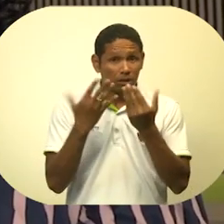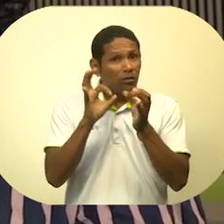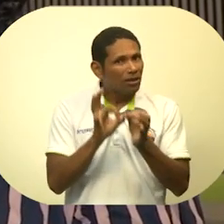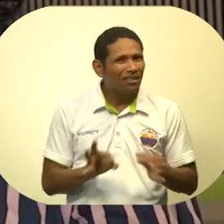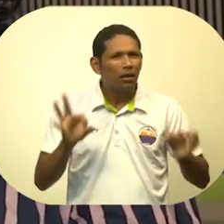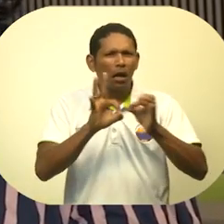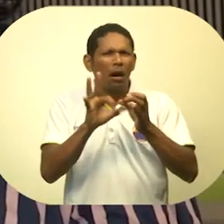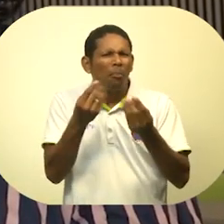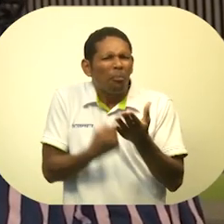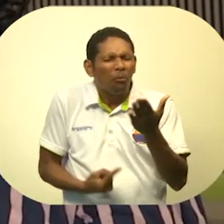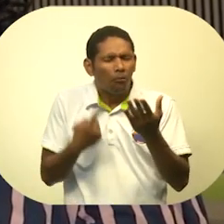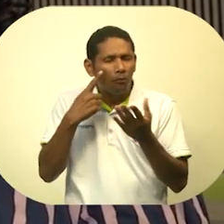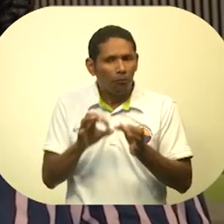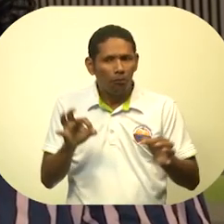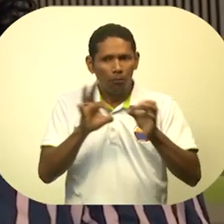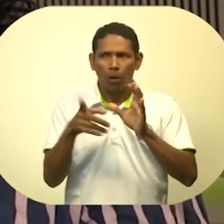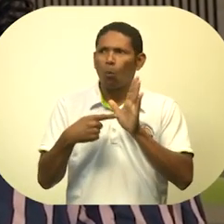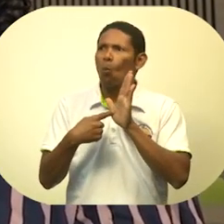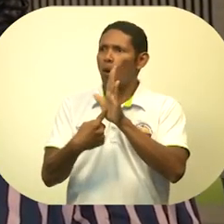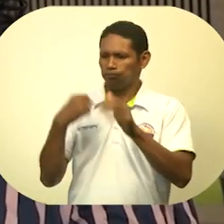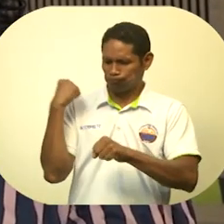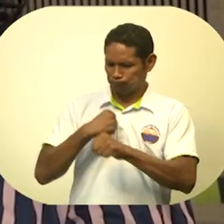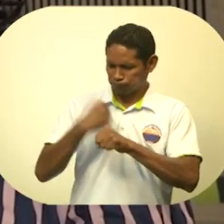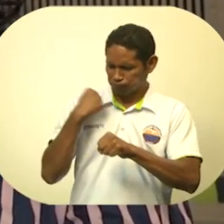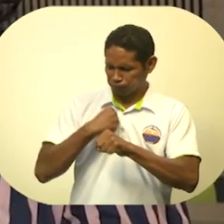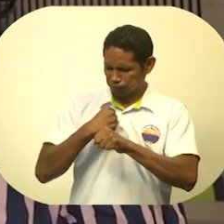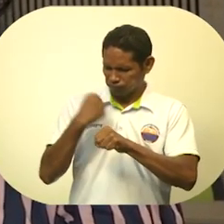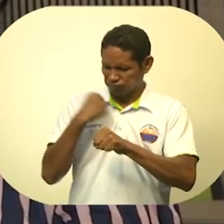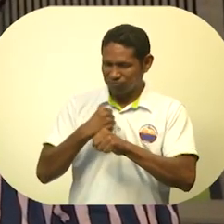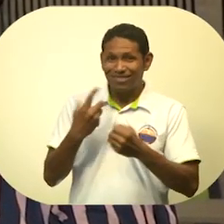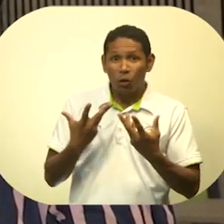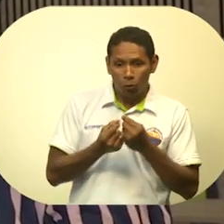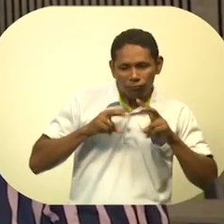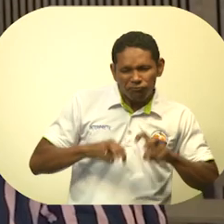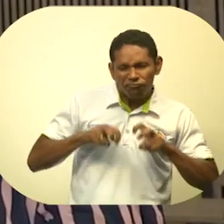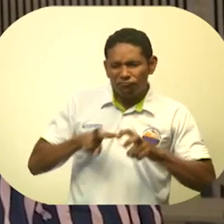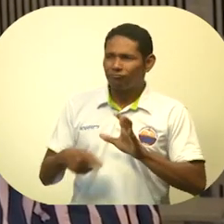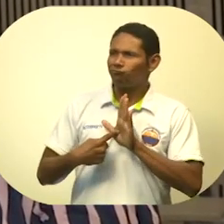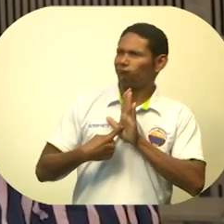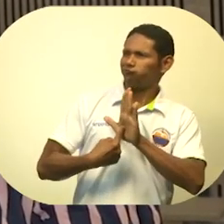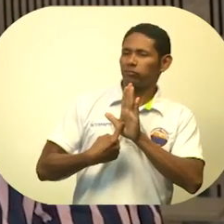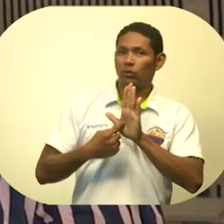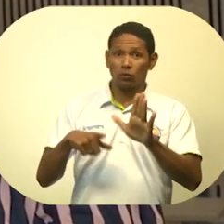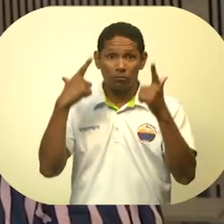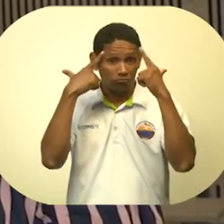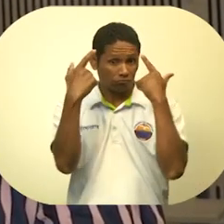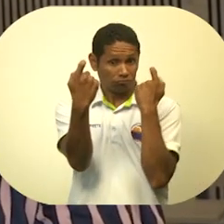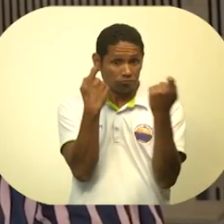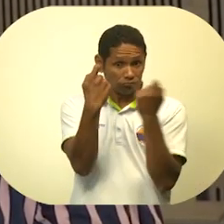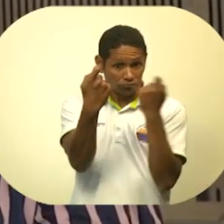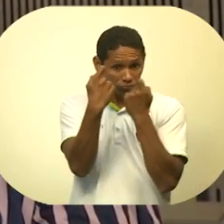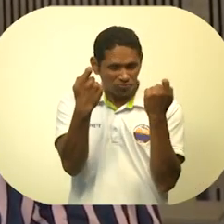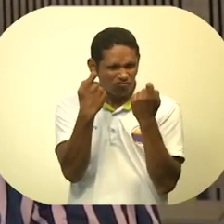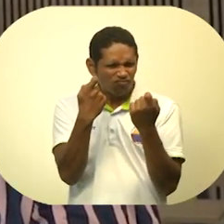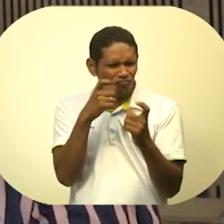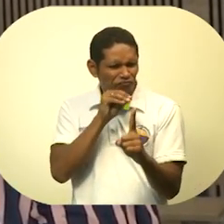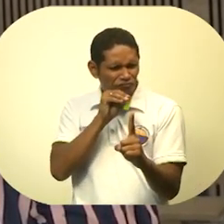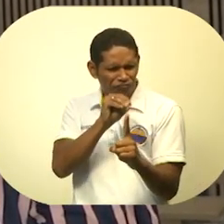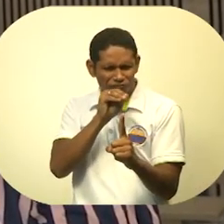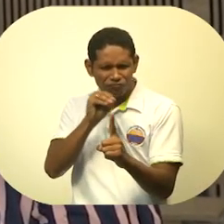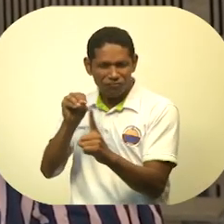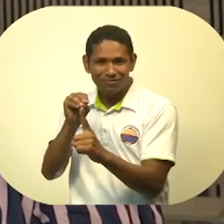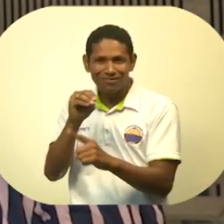alianzas interinstitucionales que permitan visibilizar el trabajo que se está haciendo desde los semilleros como estrategia que viabiliza y